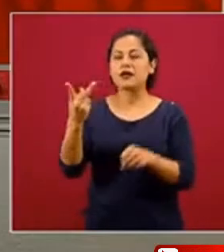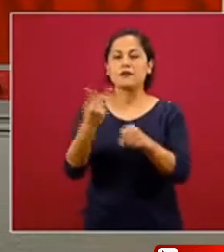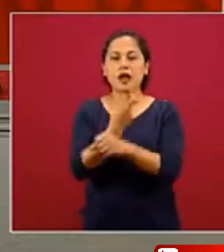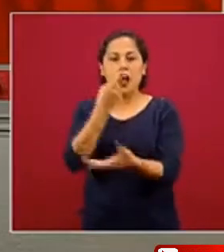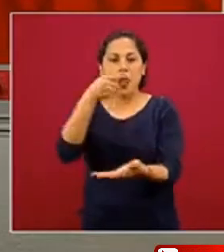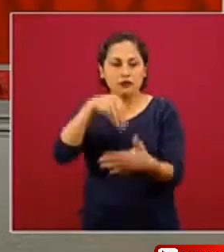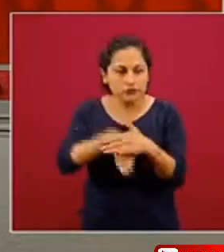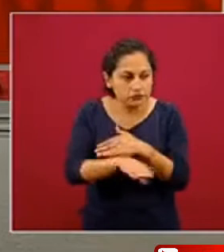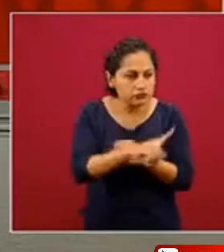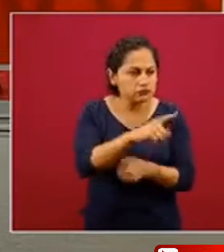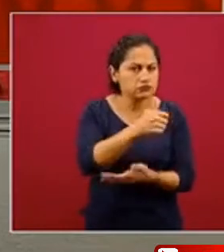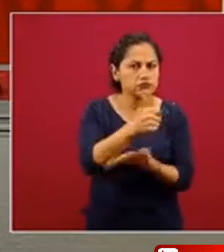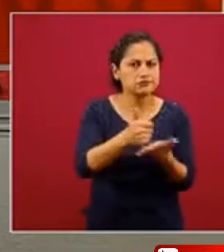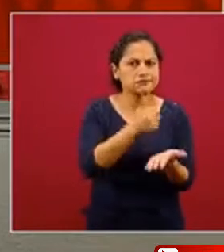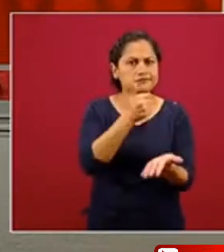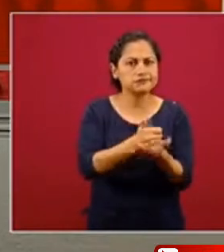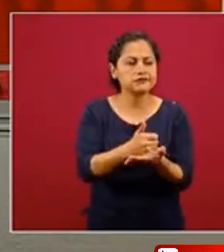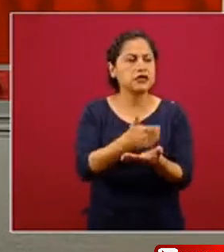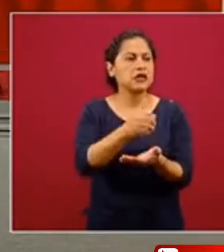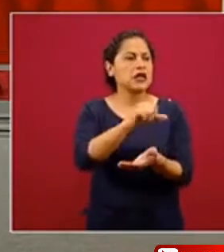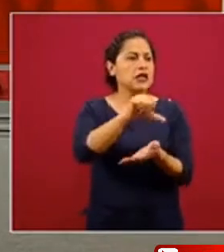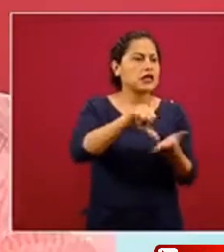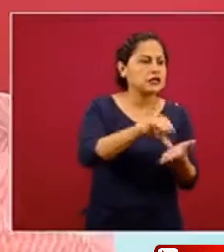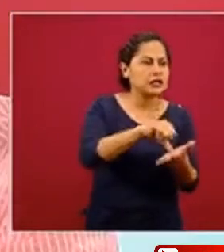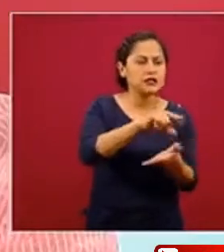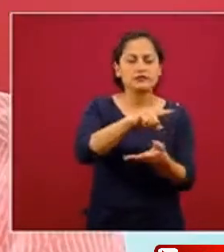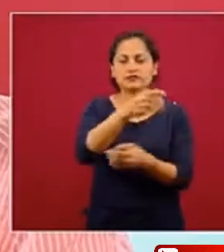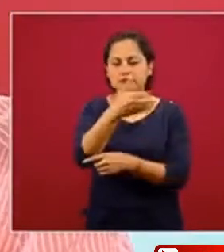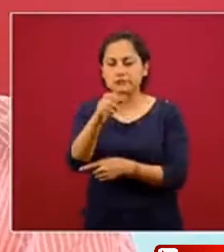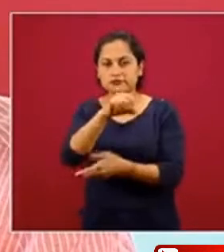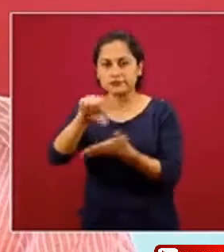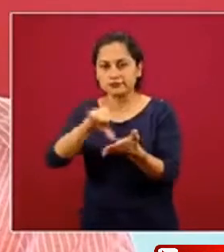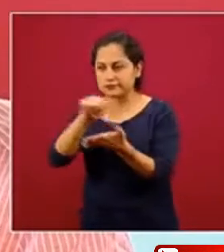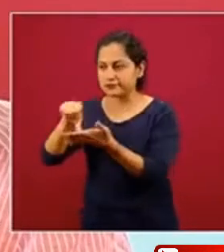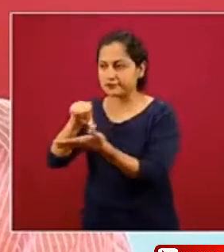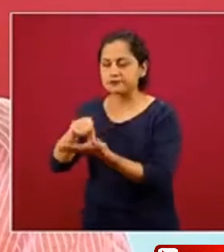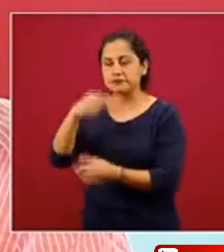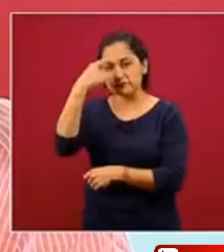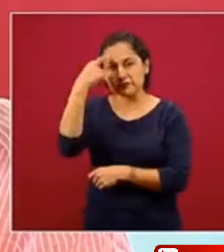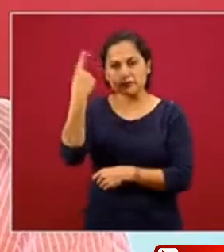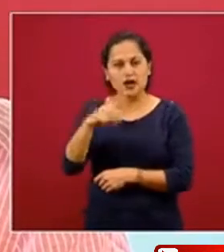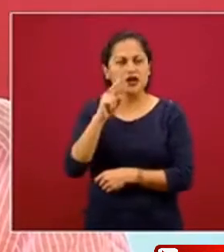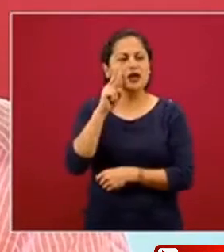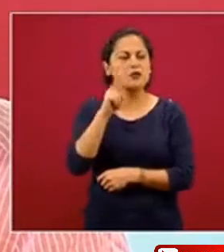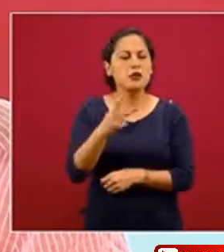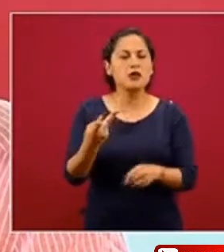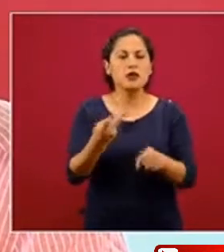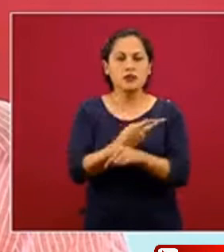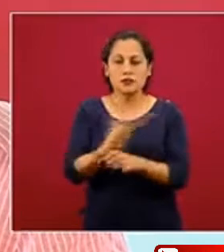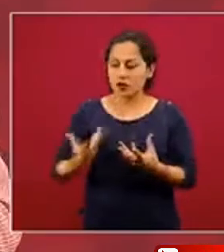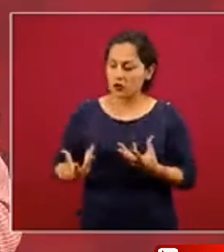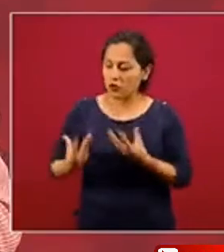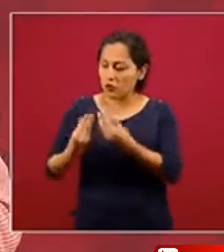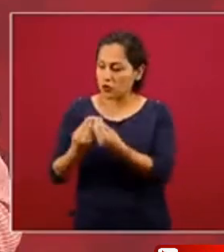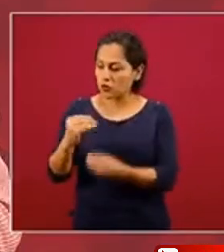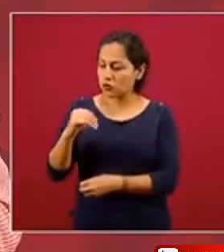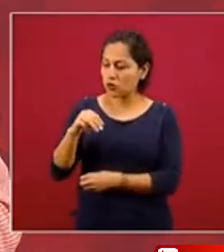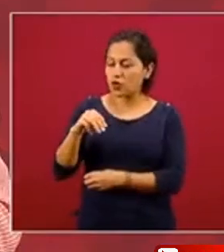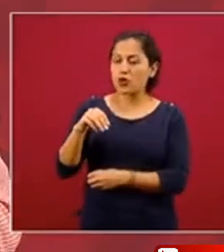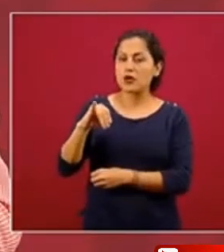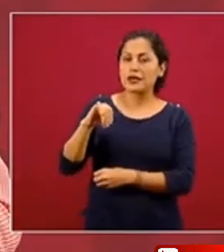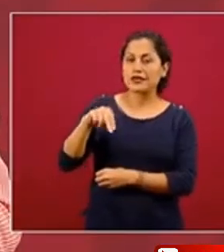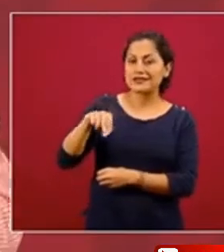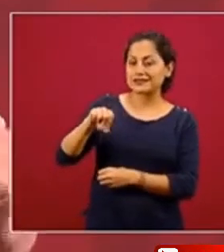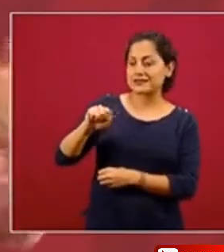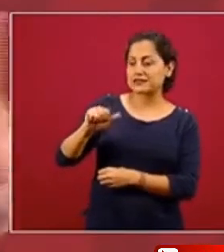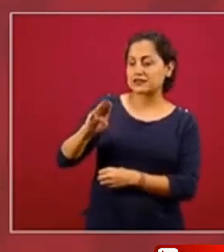instalaciones y cómo podíamos articular lo que posteriormente se estableció con el Instituto de Salud para el Bienestar, el